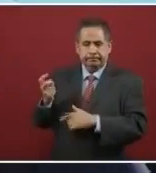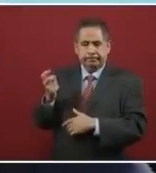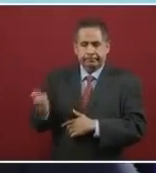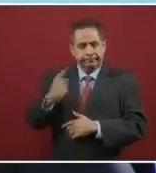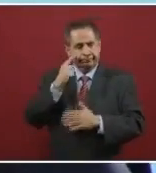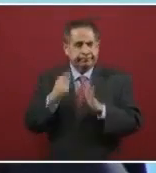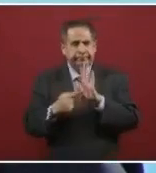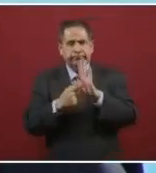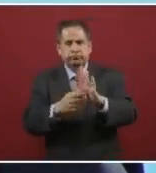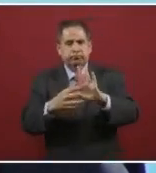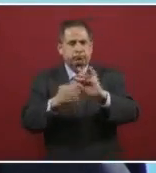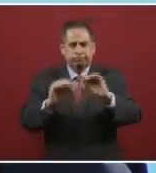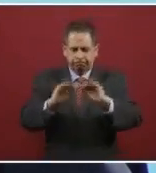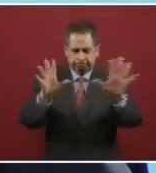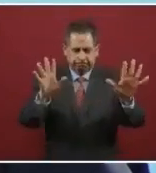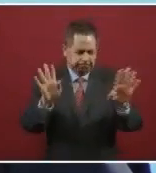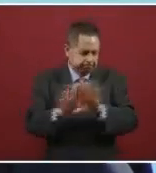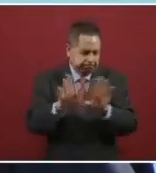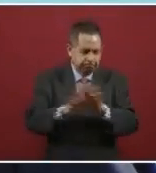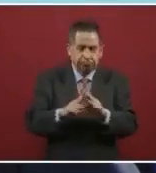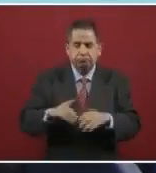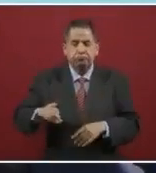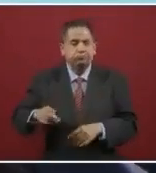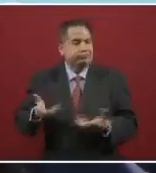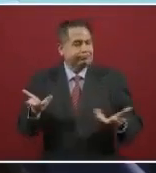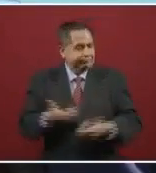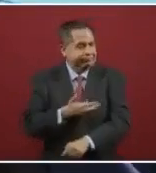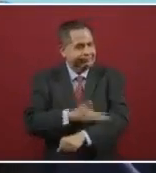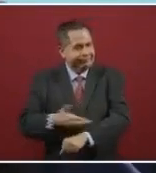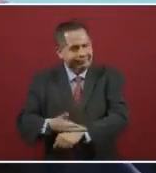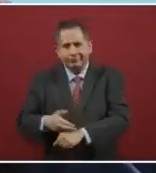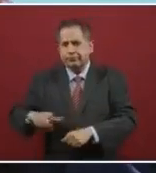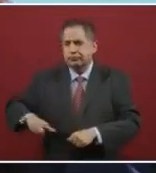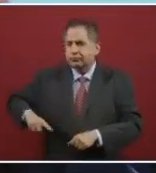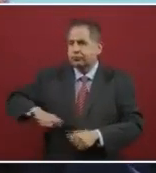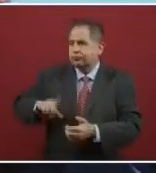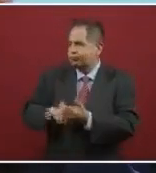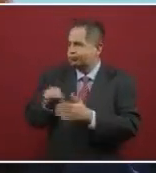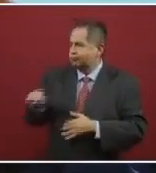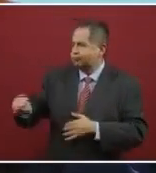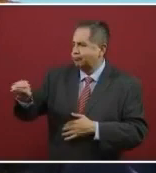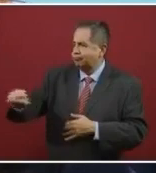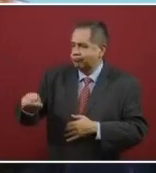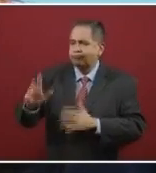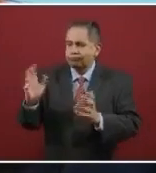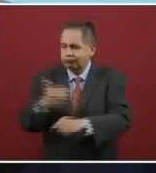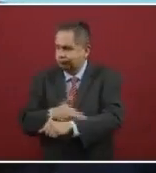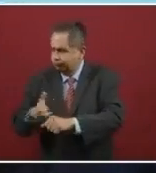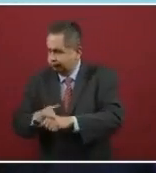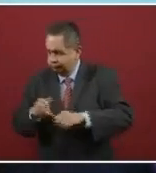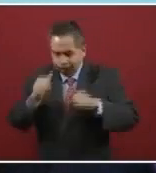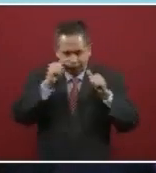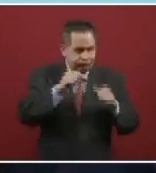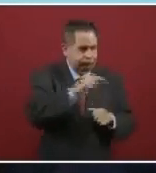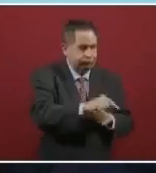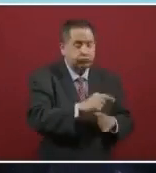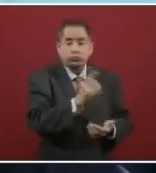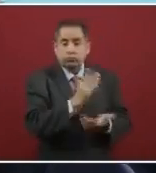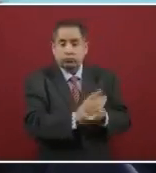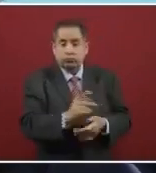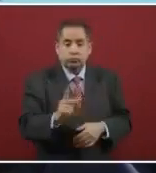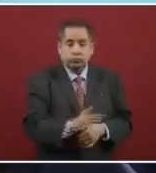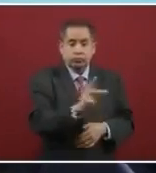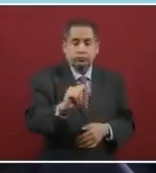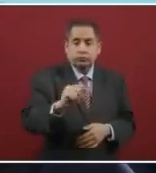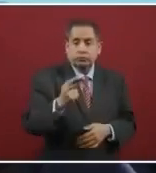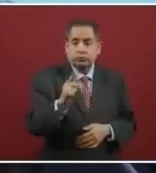mostrar una película completa de las acciones de las diferentes dependencias, no solamente por la situación que se dio en Tlahuilpan,